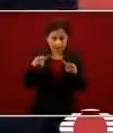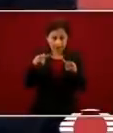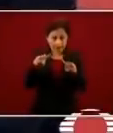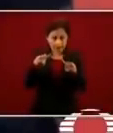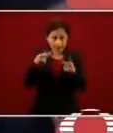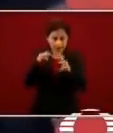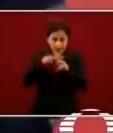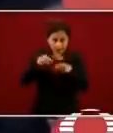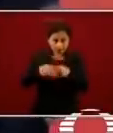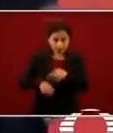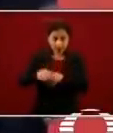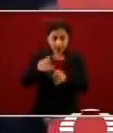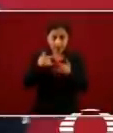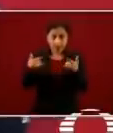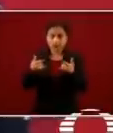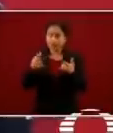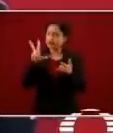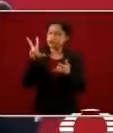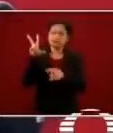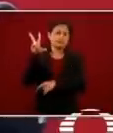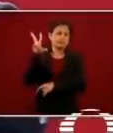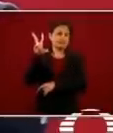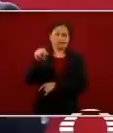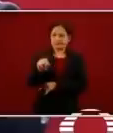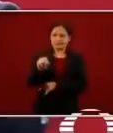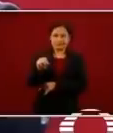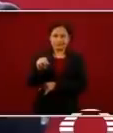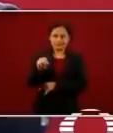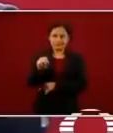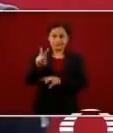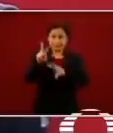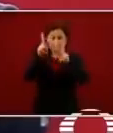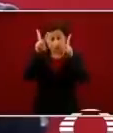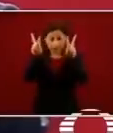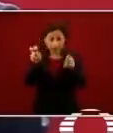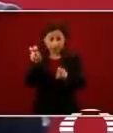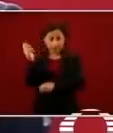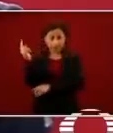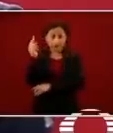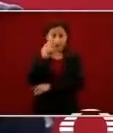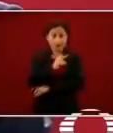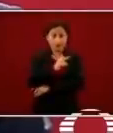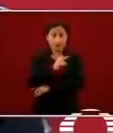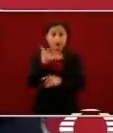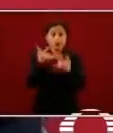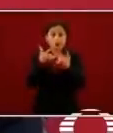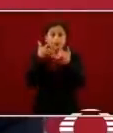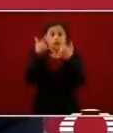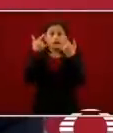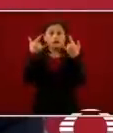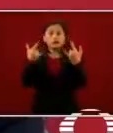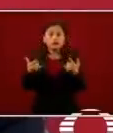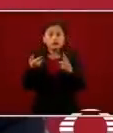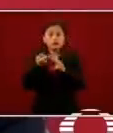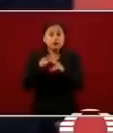sino esta historia si comenzó cuándo